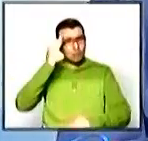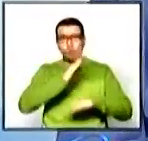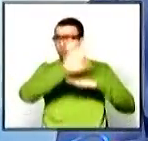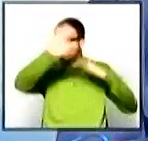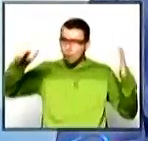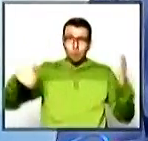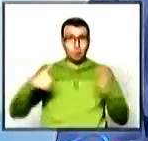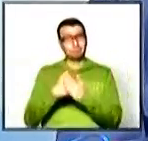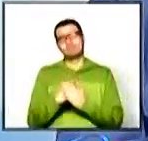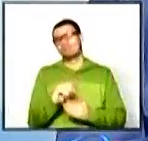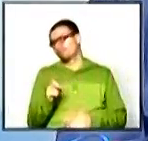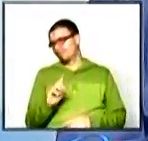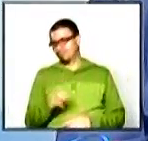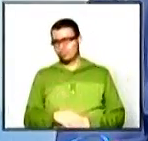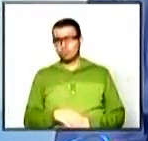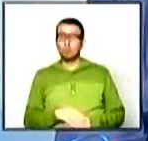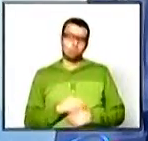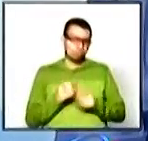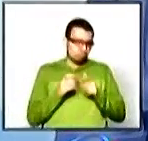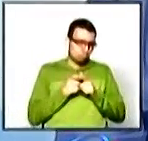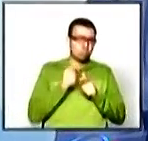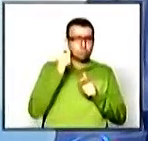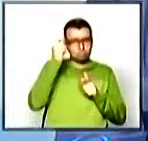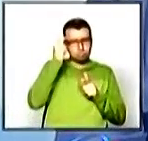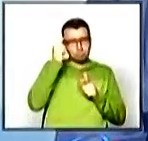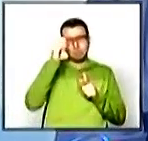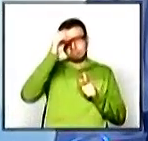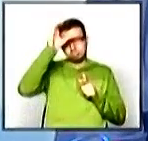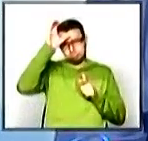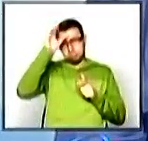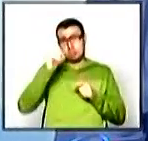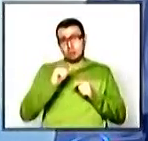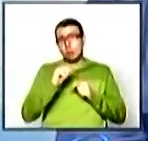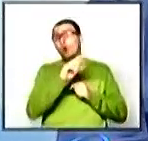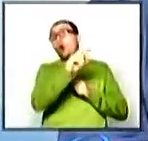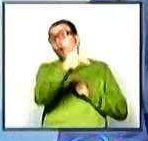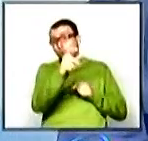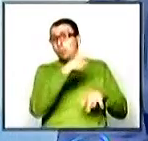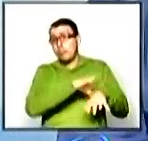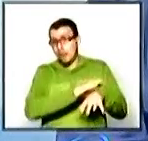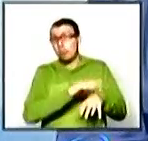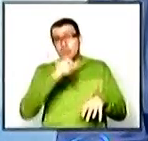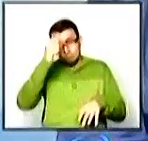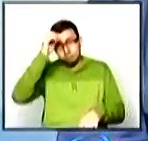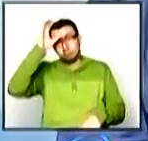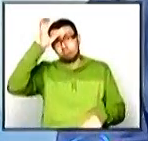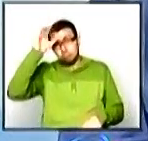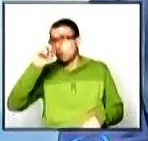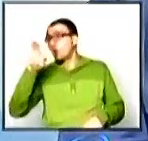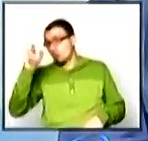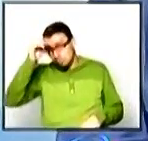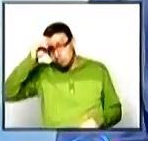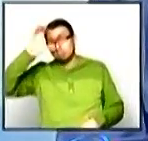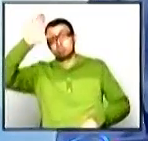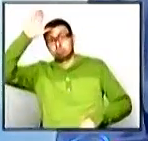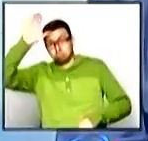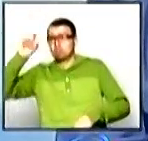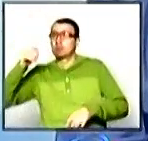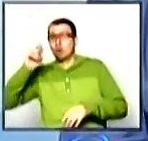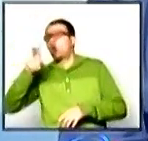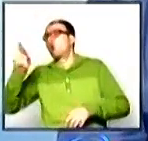medicamento. Uno ve como muchas personas simplemente con un cambio de actitud, psicoterapia, buena dieta,